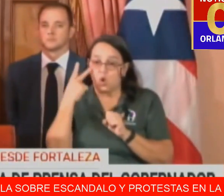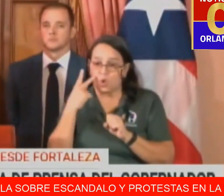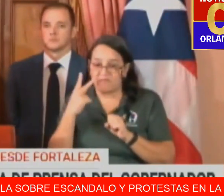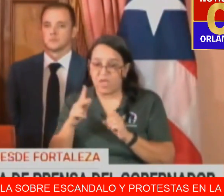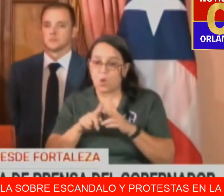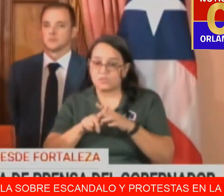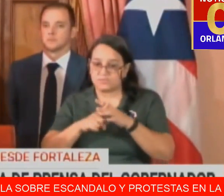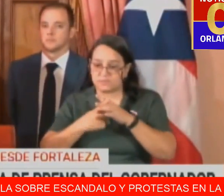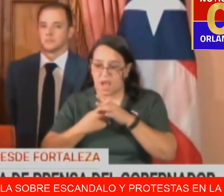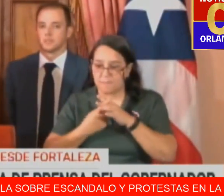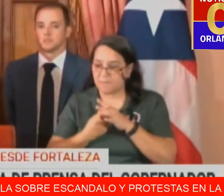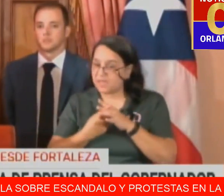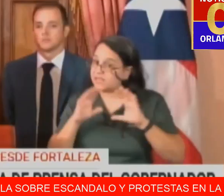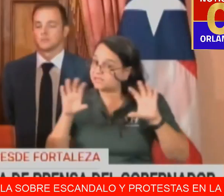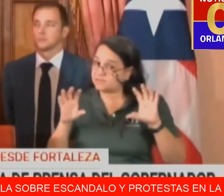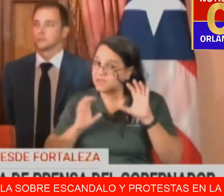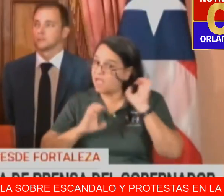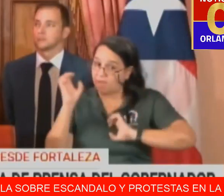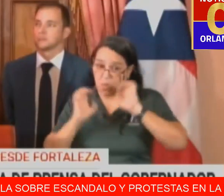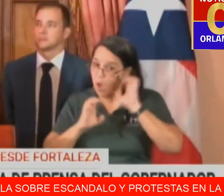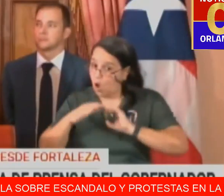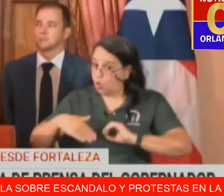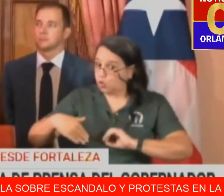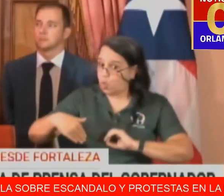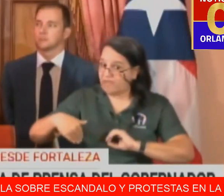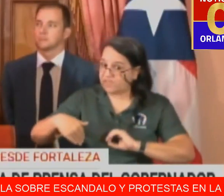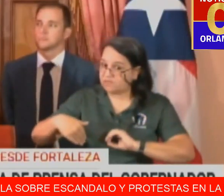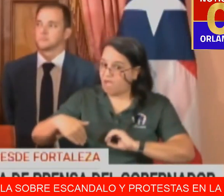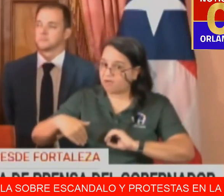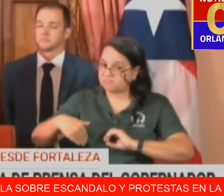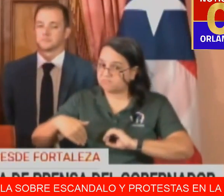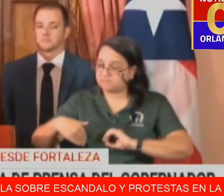veo inicialmente, sin evaluarlo todavía, es que